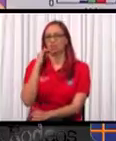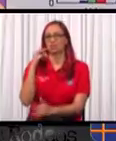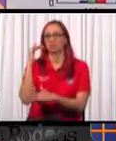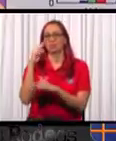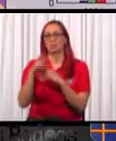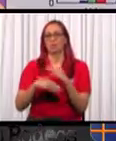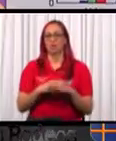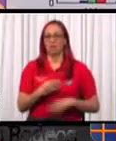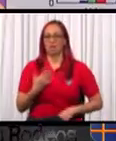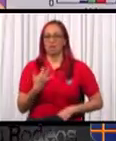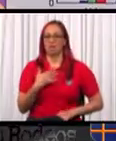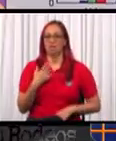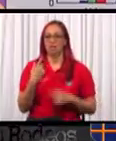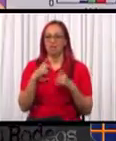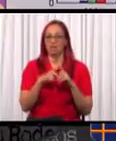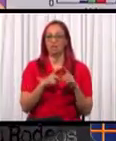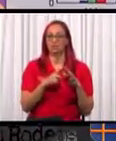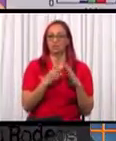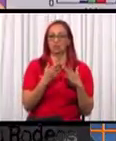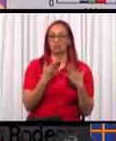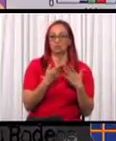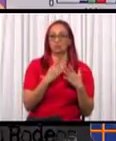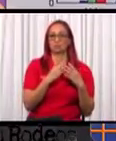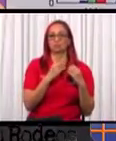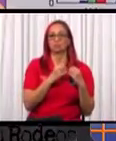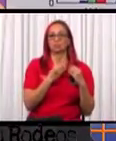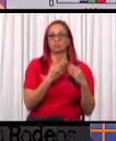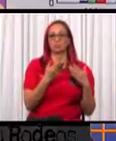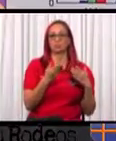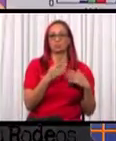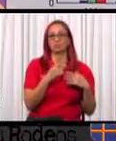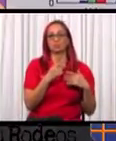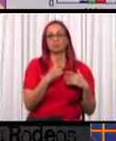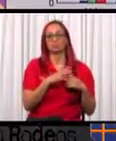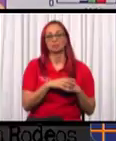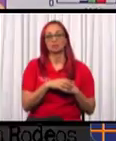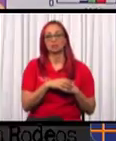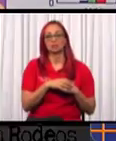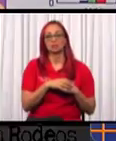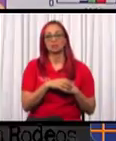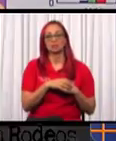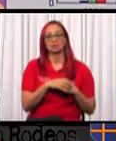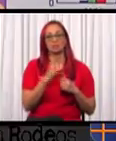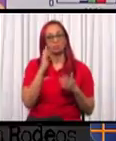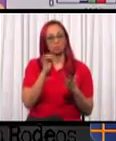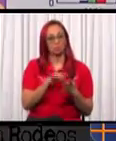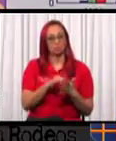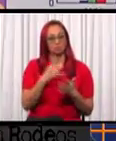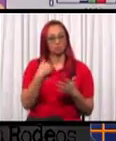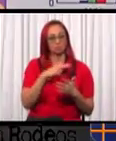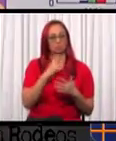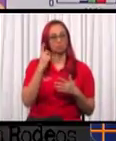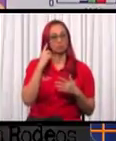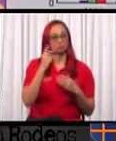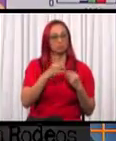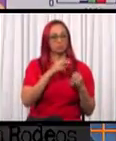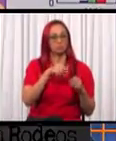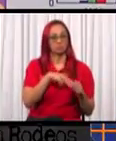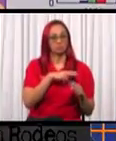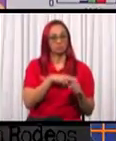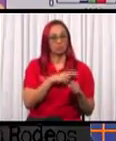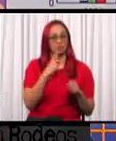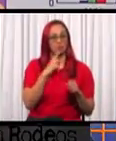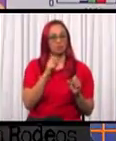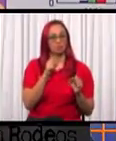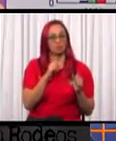De hecho, que es una de las cosas que nosotros argumentamos, que por eso es que nosotros tenemos que tener producción nacional para poder garantizar